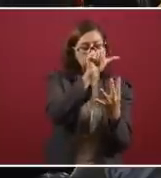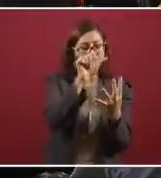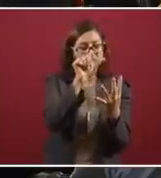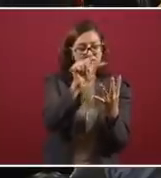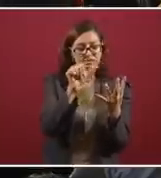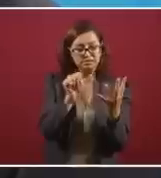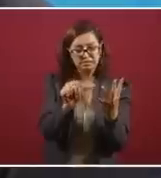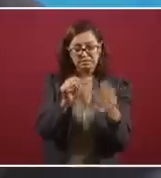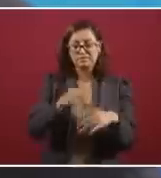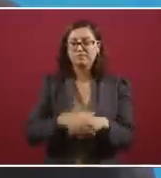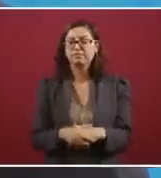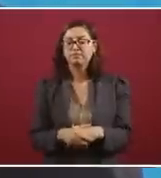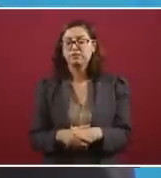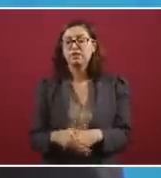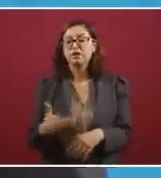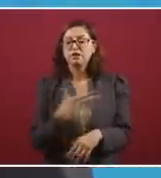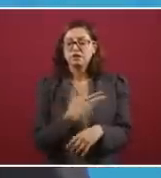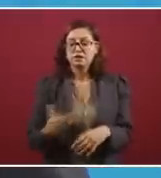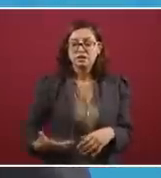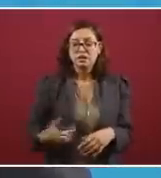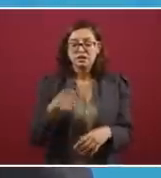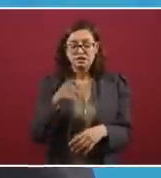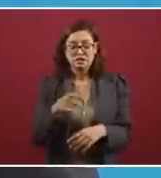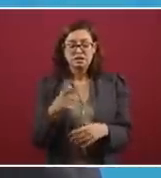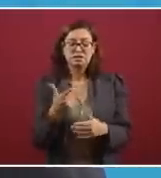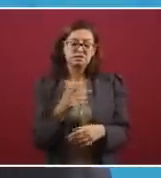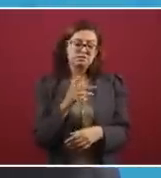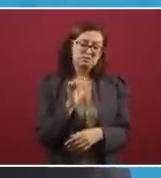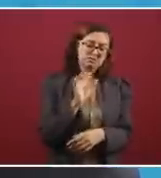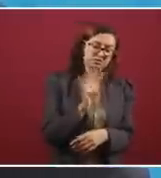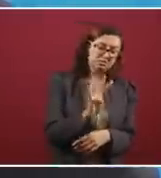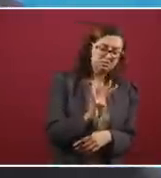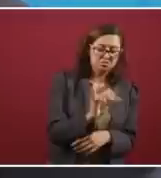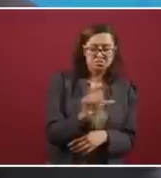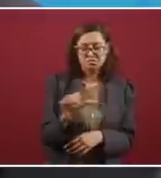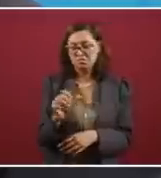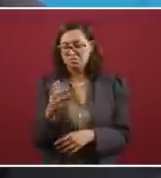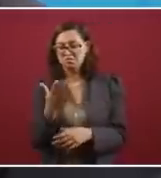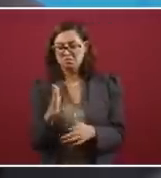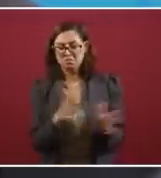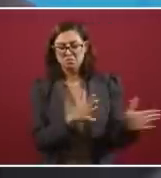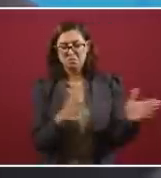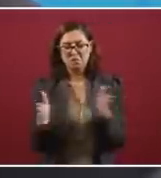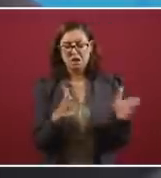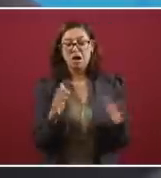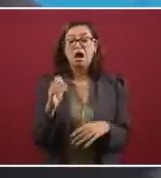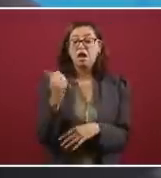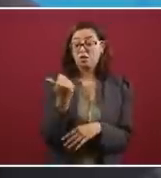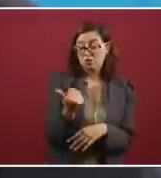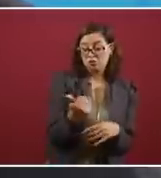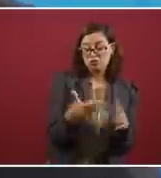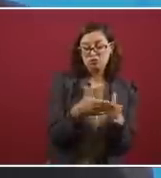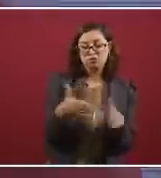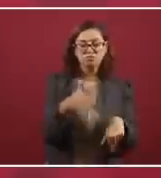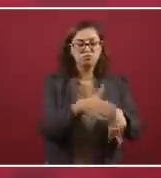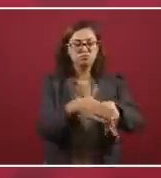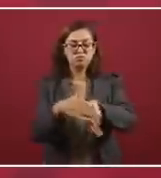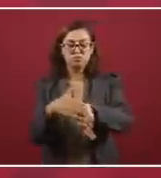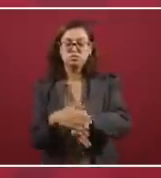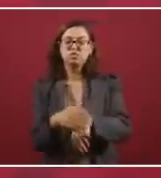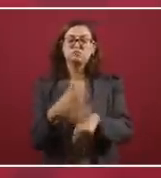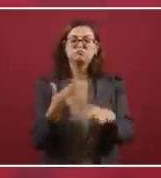el 19 y el 26 de agosto, convocó a diversas reuniones entre la